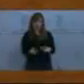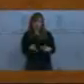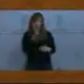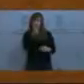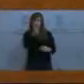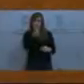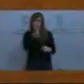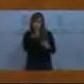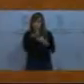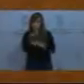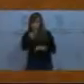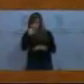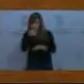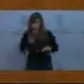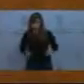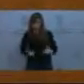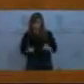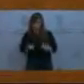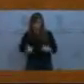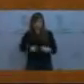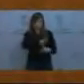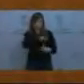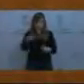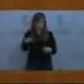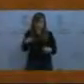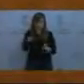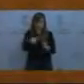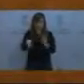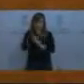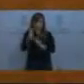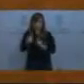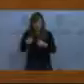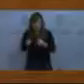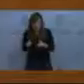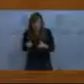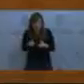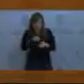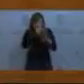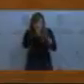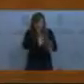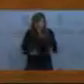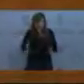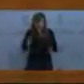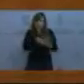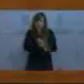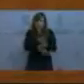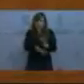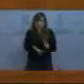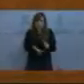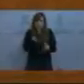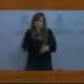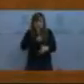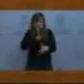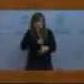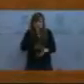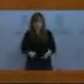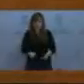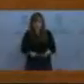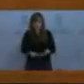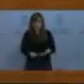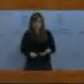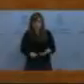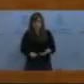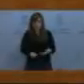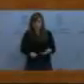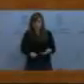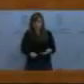para gastar y no aportar luego los resultados obtenidos con ese gasto es una perversión. ¿De qué le vale